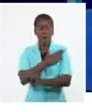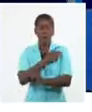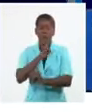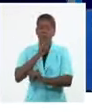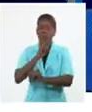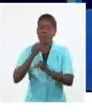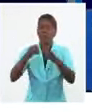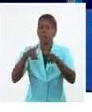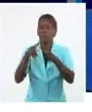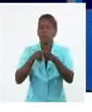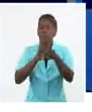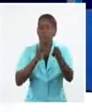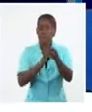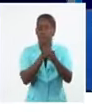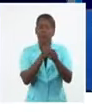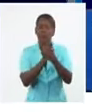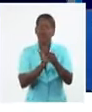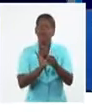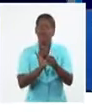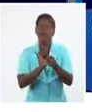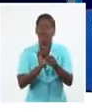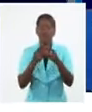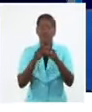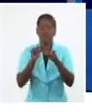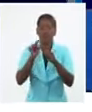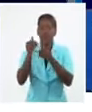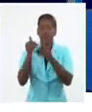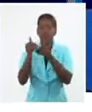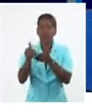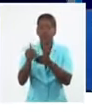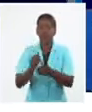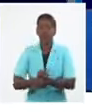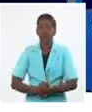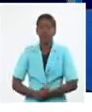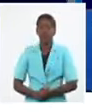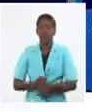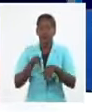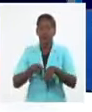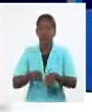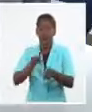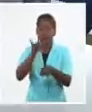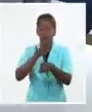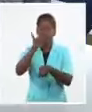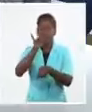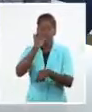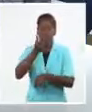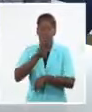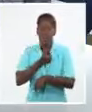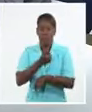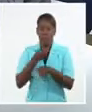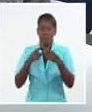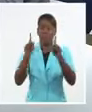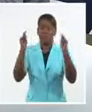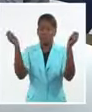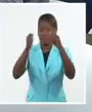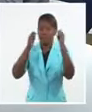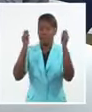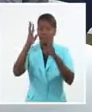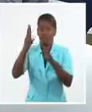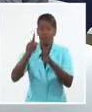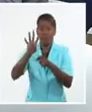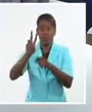ser por la situación epidemiológica, y es lo que vamos a hacer ahora en diciembre. Quiere decir que el festival se ha dividido. El Festival 42 tiene una